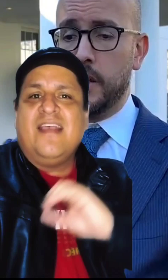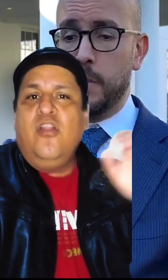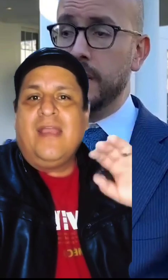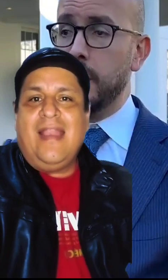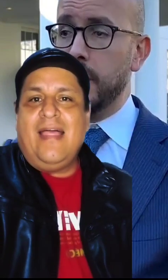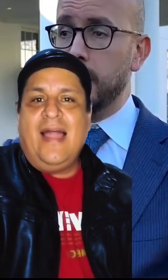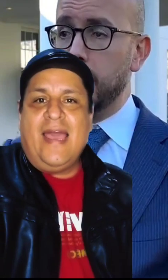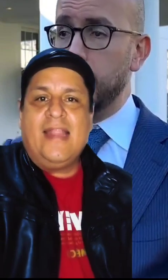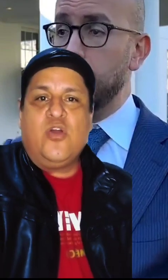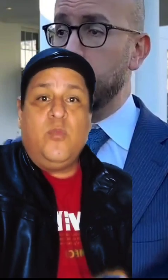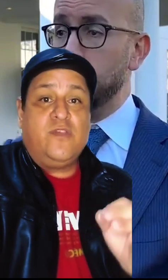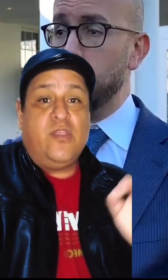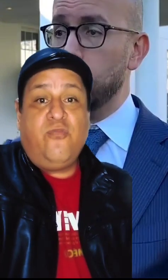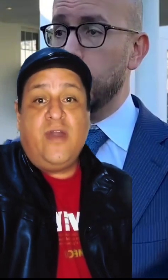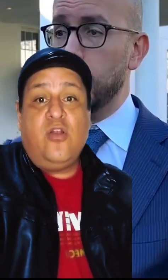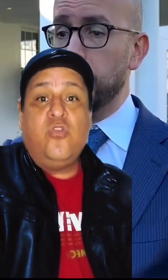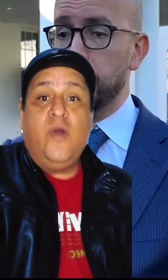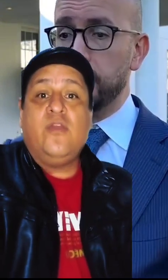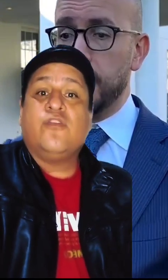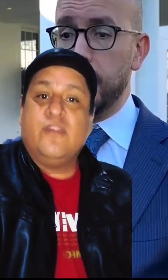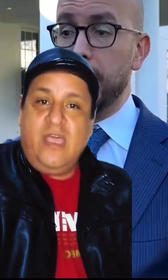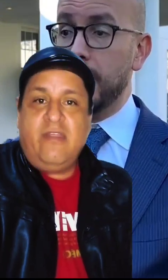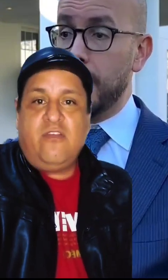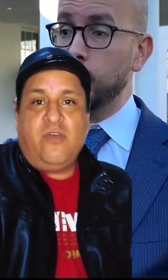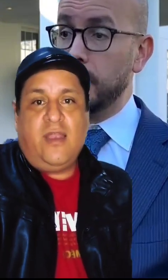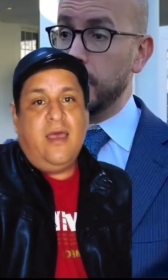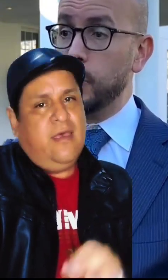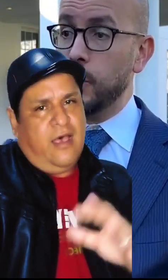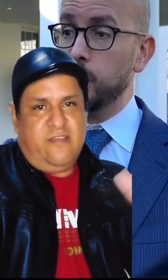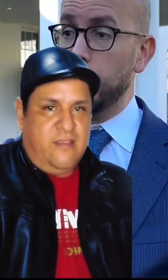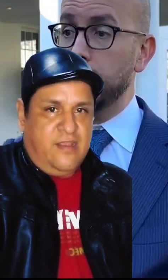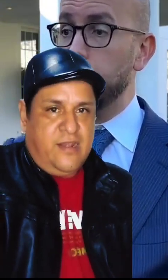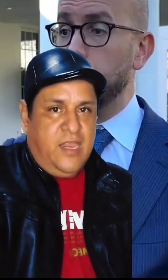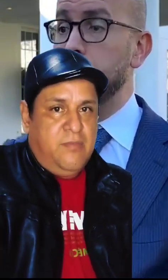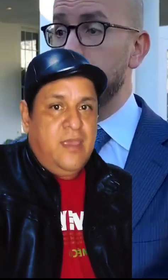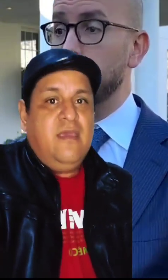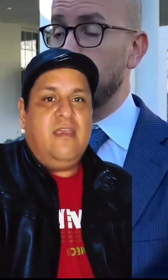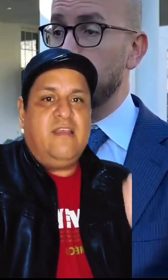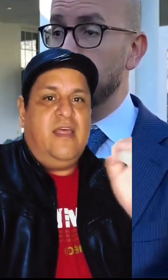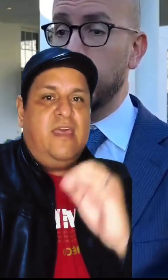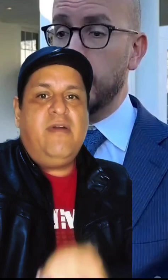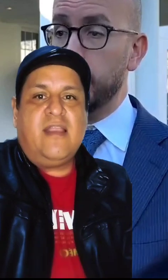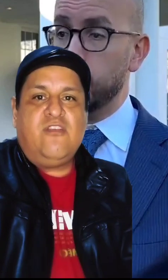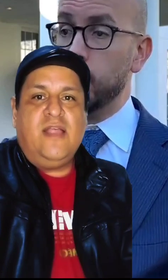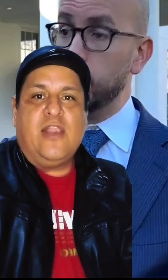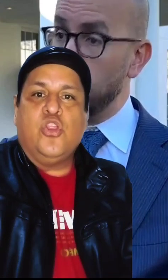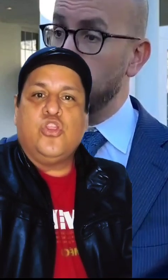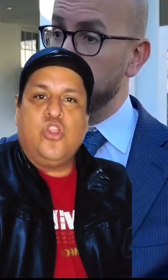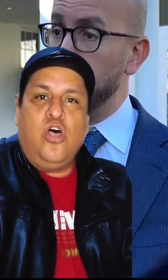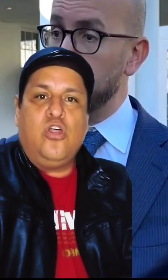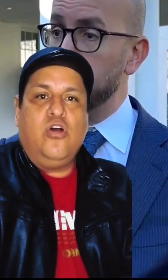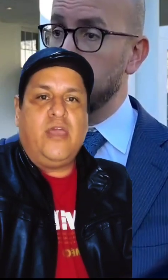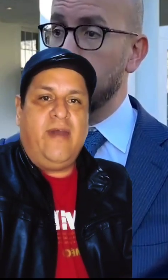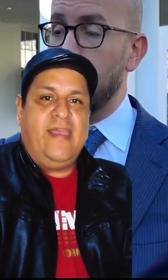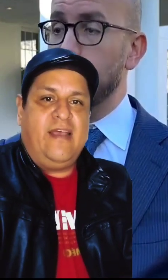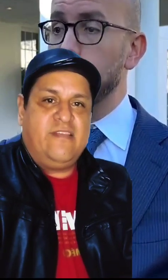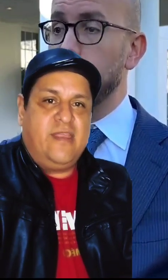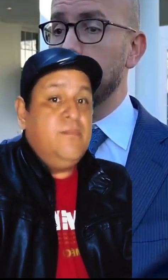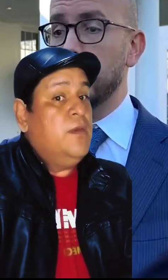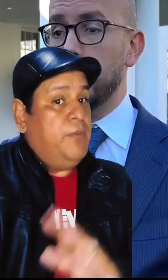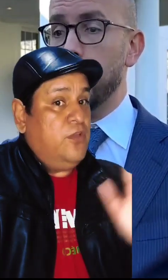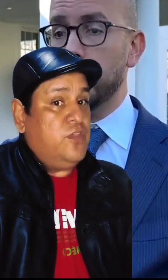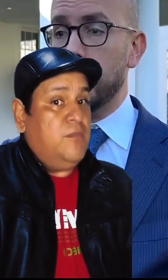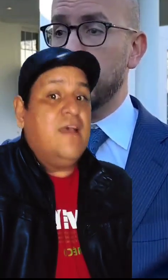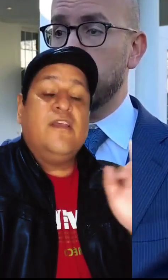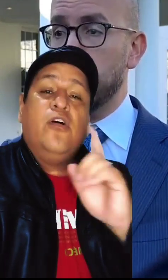Quieren hacer lo que le da la gana, como si ellos fueran los dueños de Venezuela. Así es el régimen y se le debe racionar todo lo que vayan a